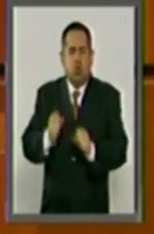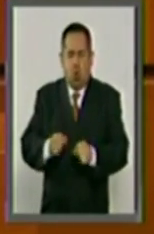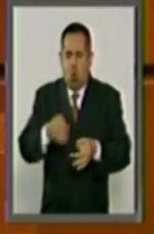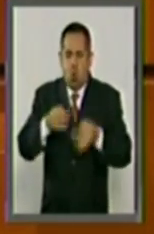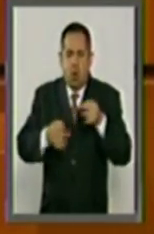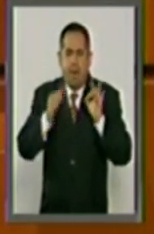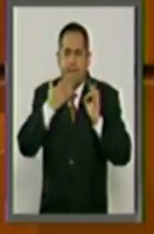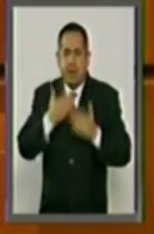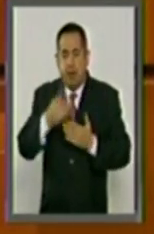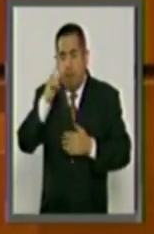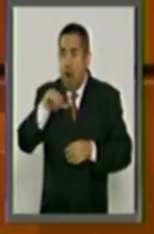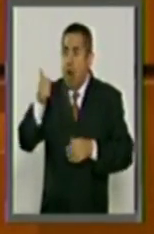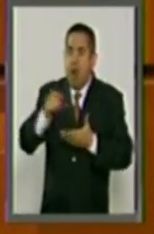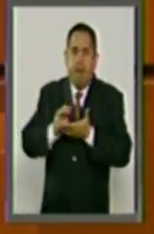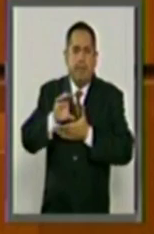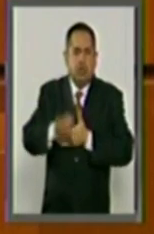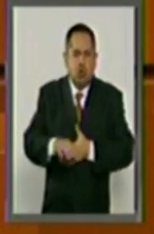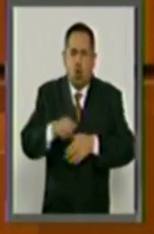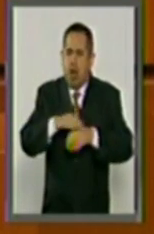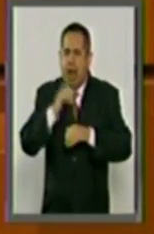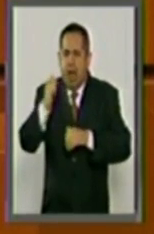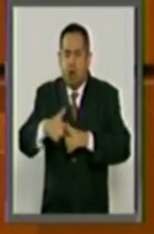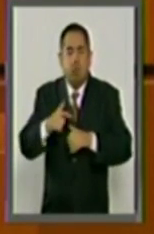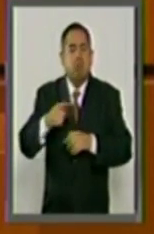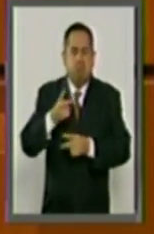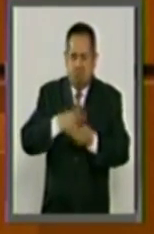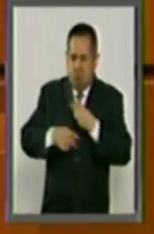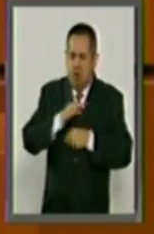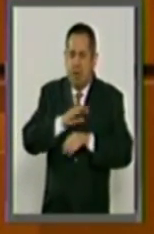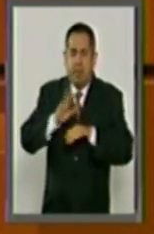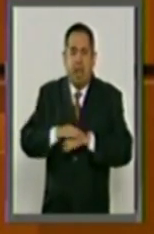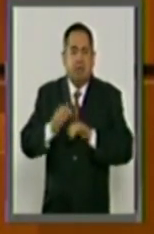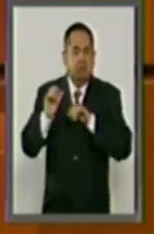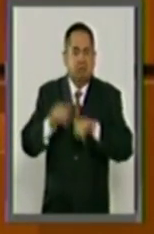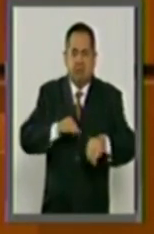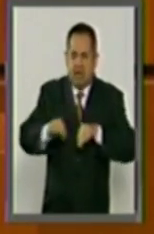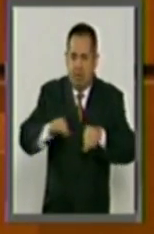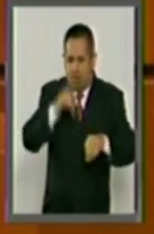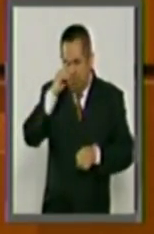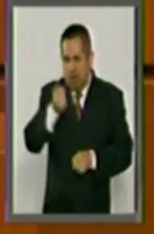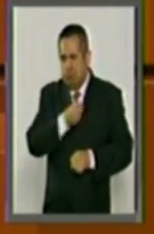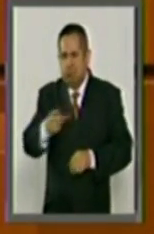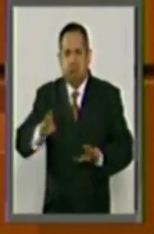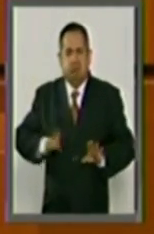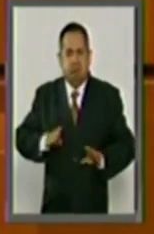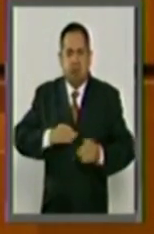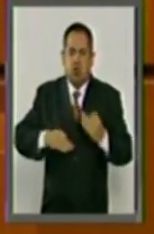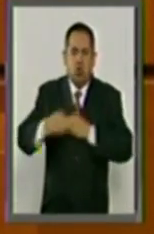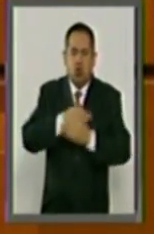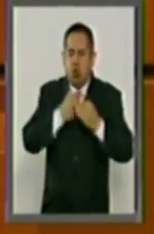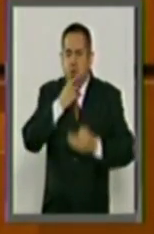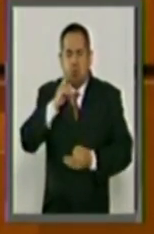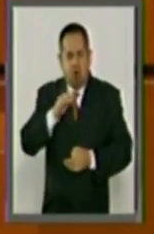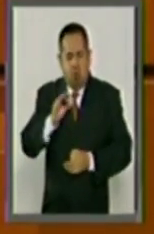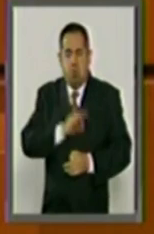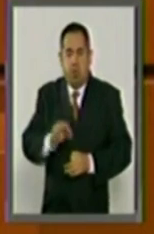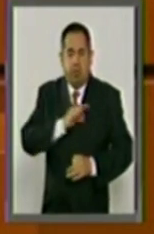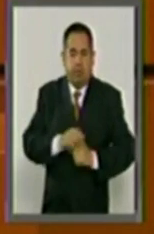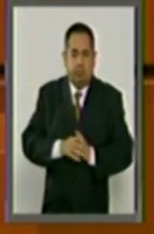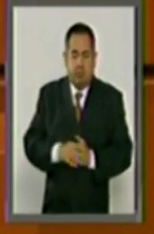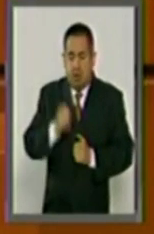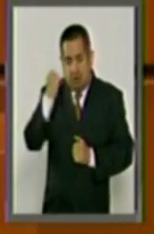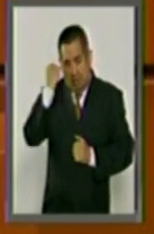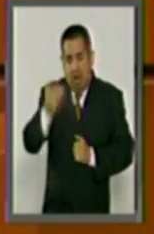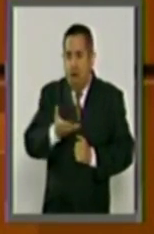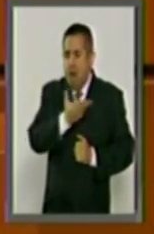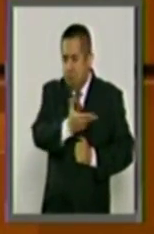las inversiones y con ello para más empleos y bienestar a todas y todos los mexicanos. Está a la